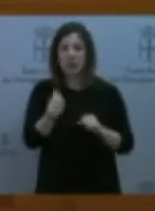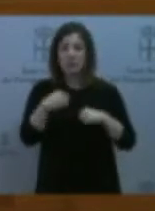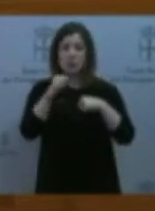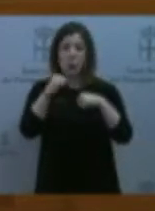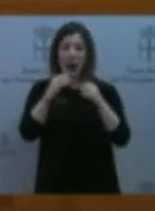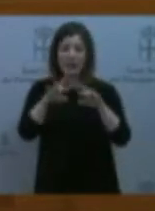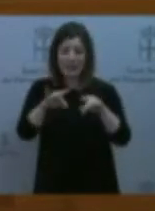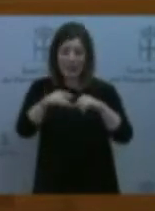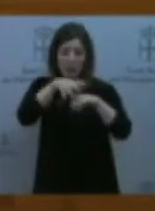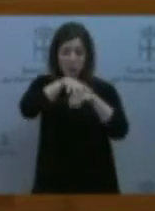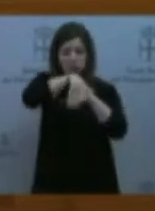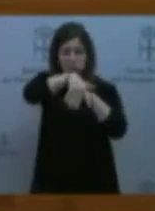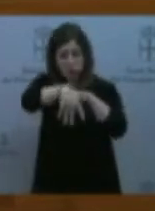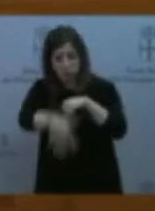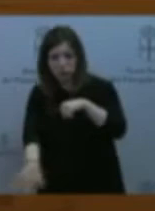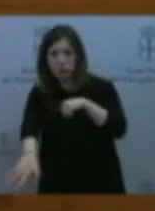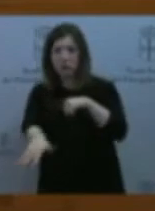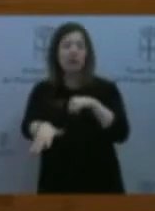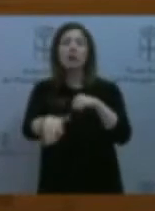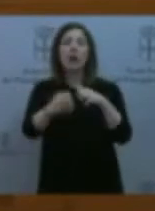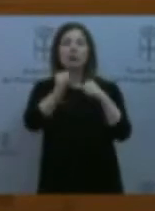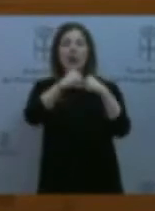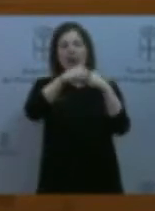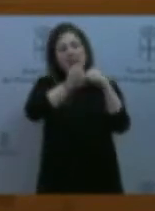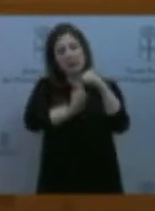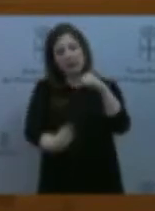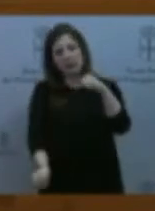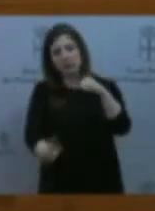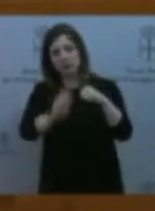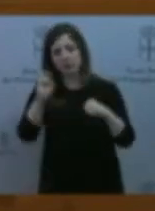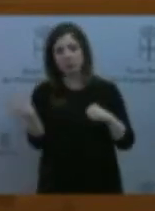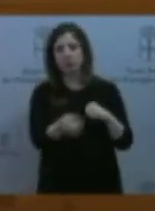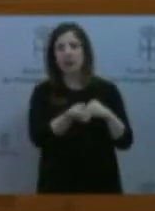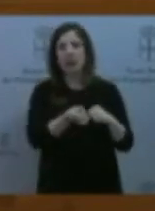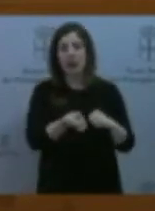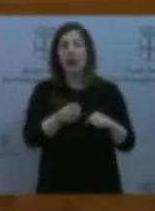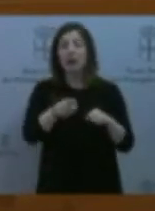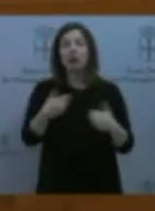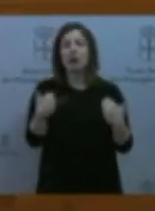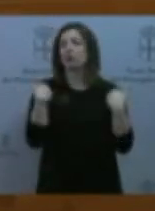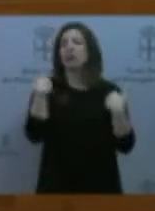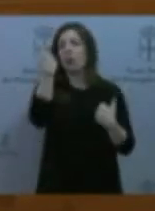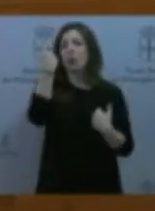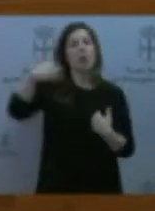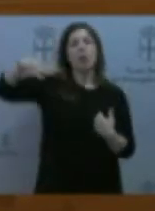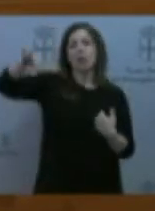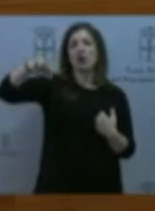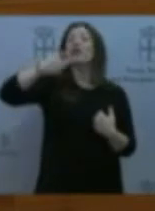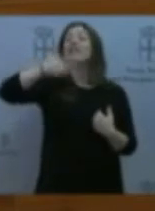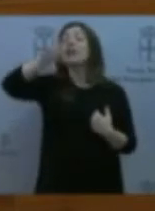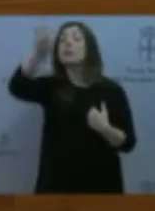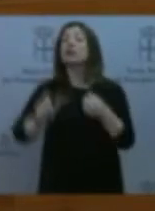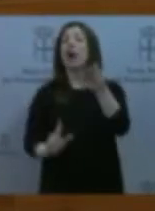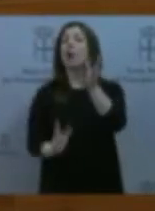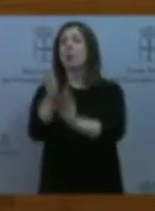etc. Y de esto solo hay un responsable, que es el que quema. No se puede